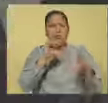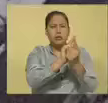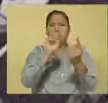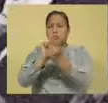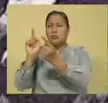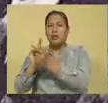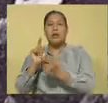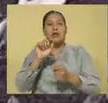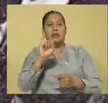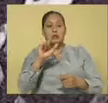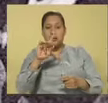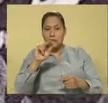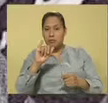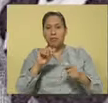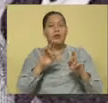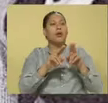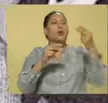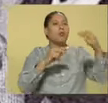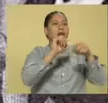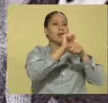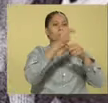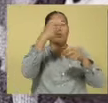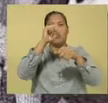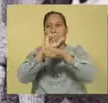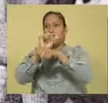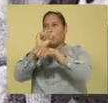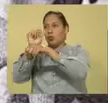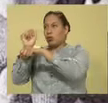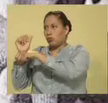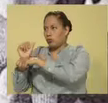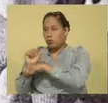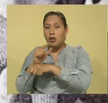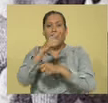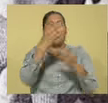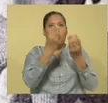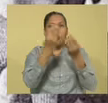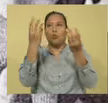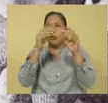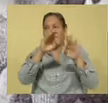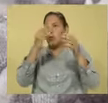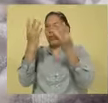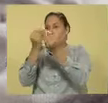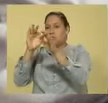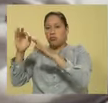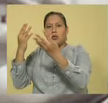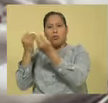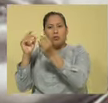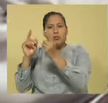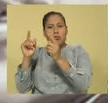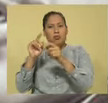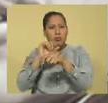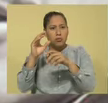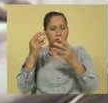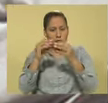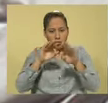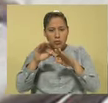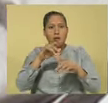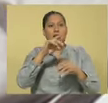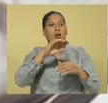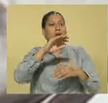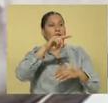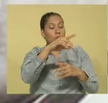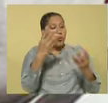sea, si decimos cualquier actor que haya pasado en el cine nacional, en el teatro, cualquier actriz, con